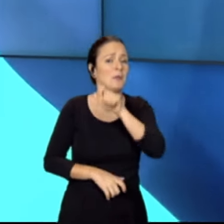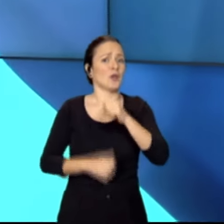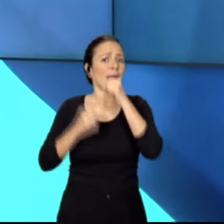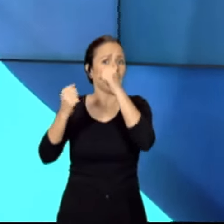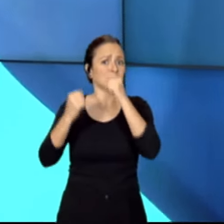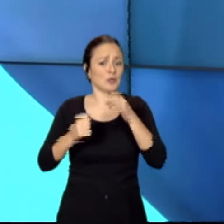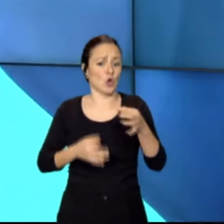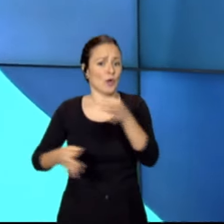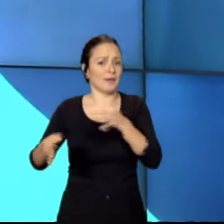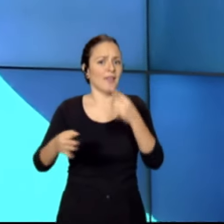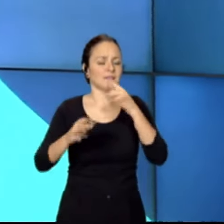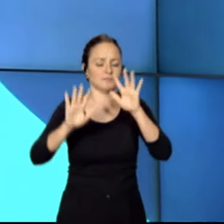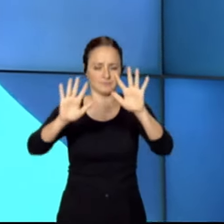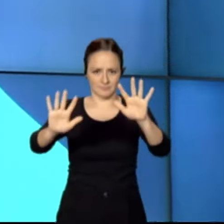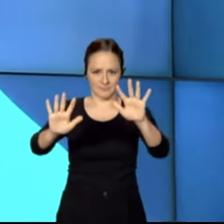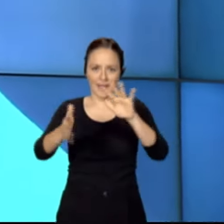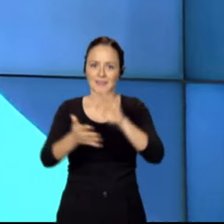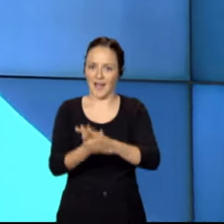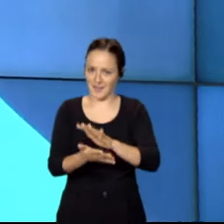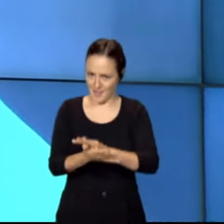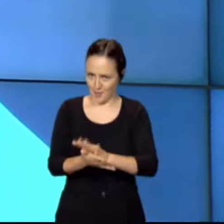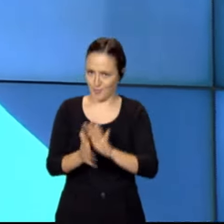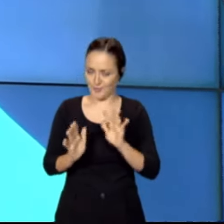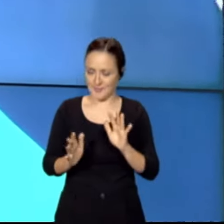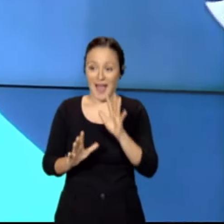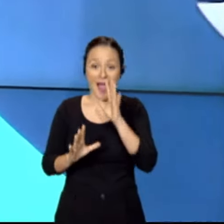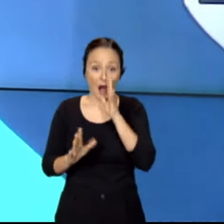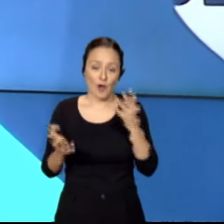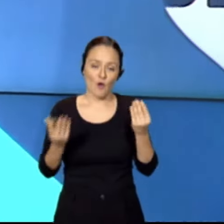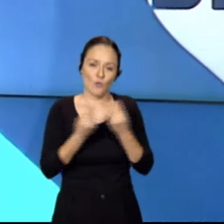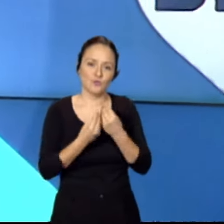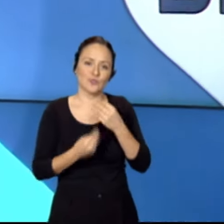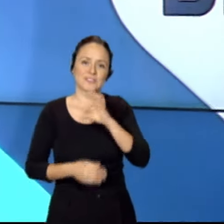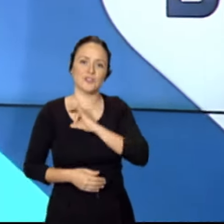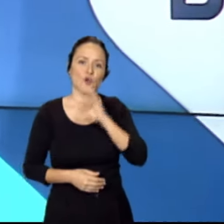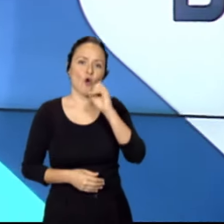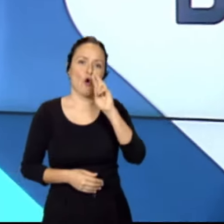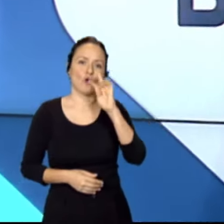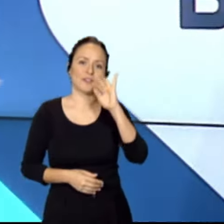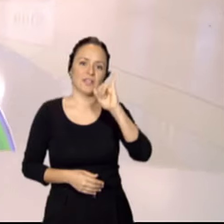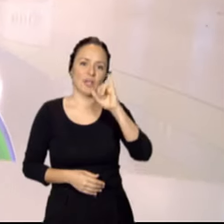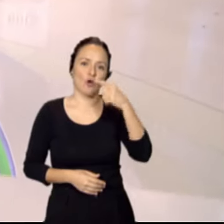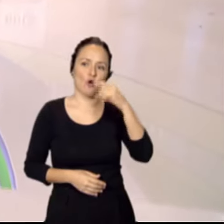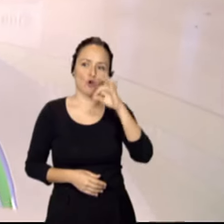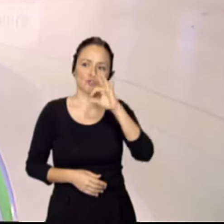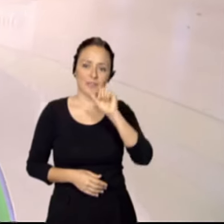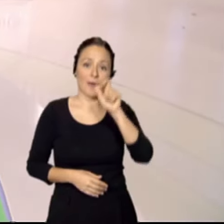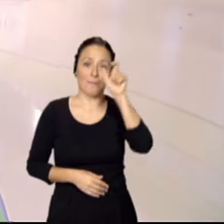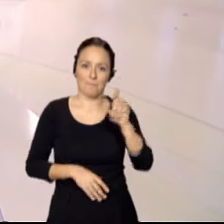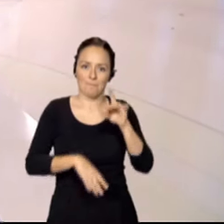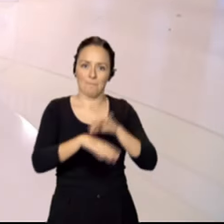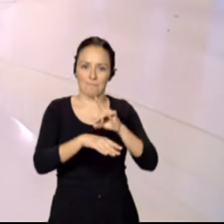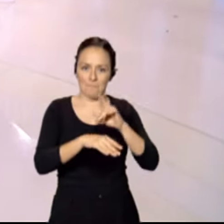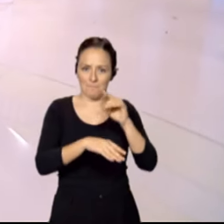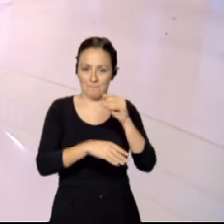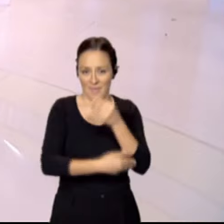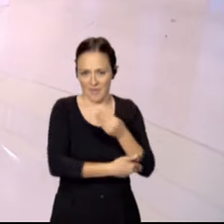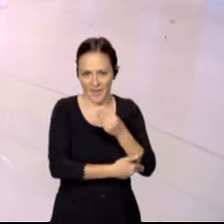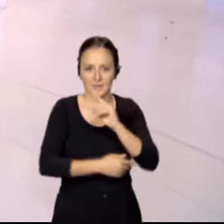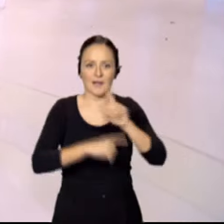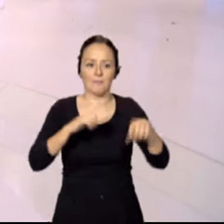Islas lanzan un mensaje de tranquilidad vamos a hablar de ello con Luis ortigosa que pediatra y miembro del grupo técnico de vacunas de Canarias qué tal